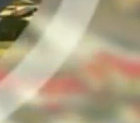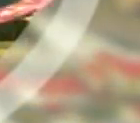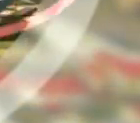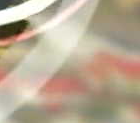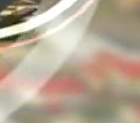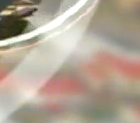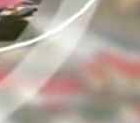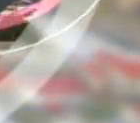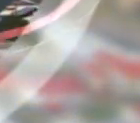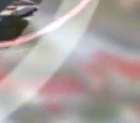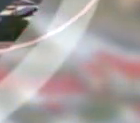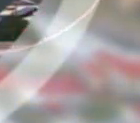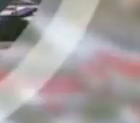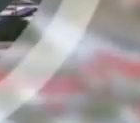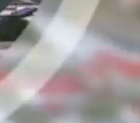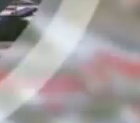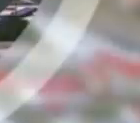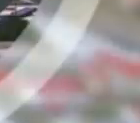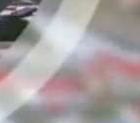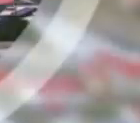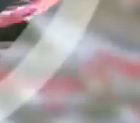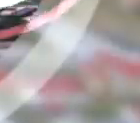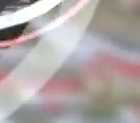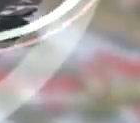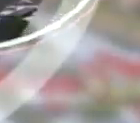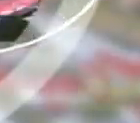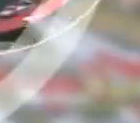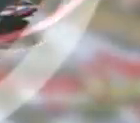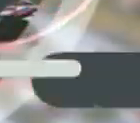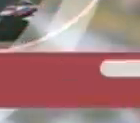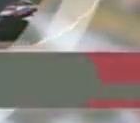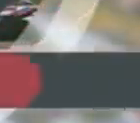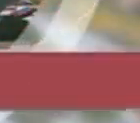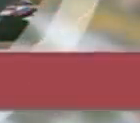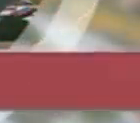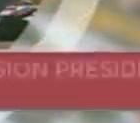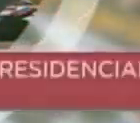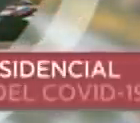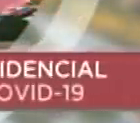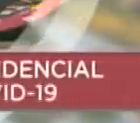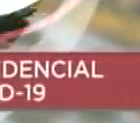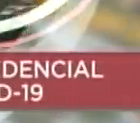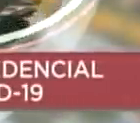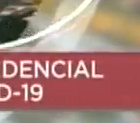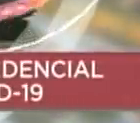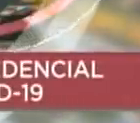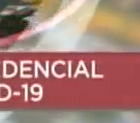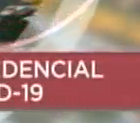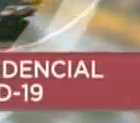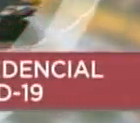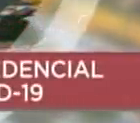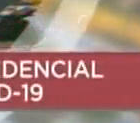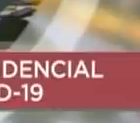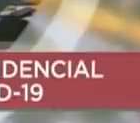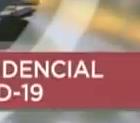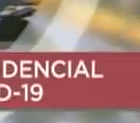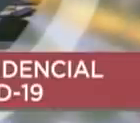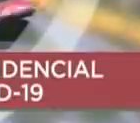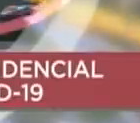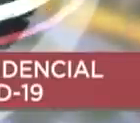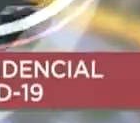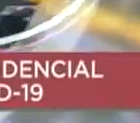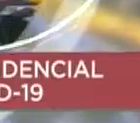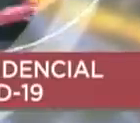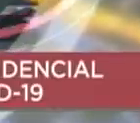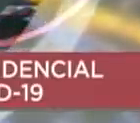Buenas noches, Jordana. Bueno, en efecto, aquí en seguimiento permanente desde el primer día que el presidente